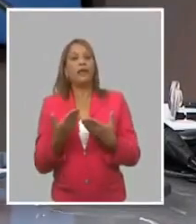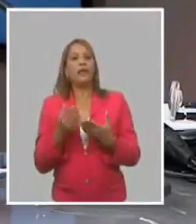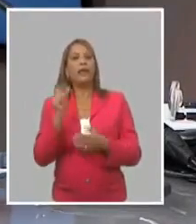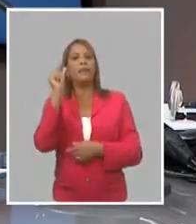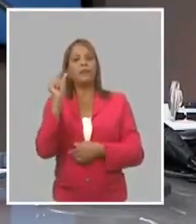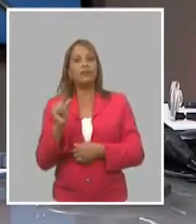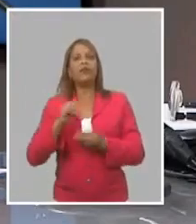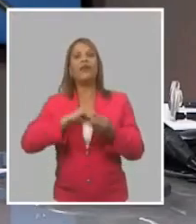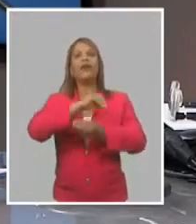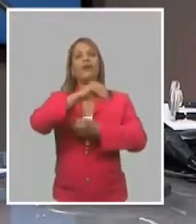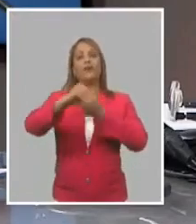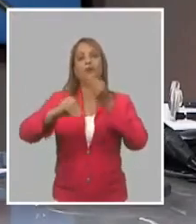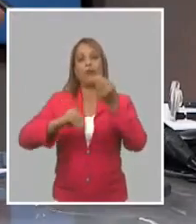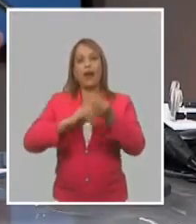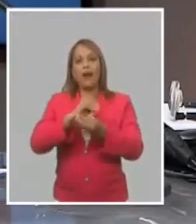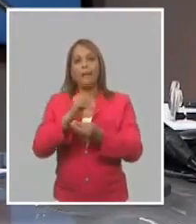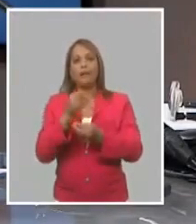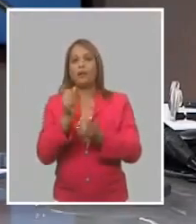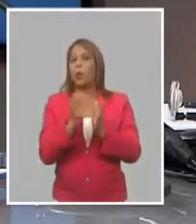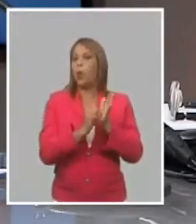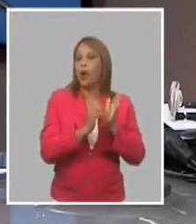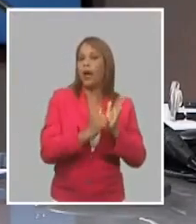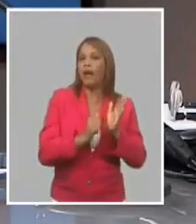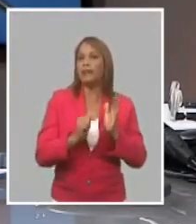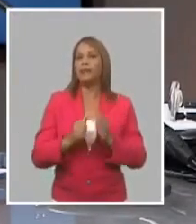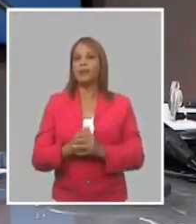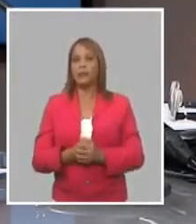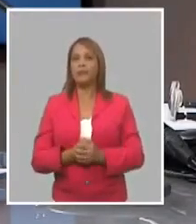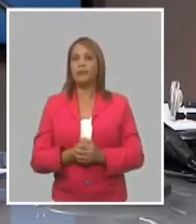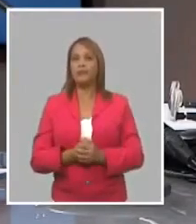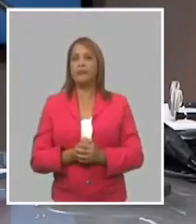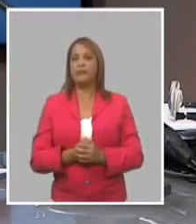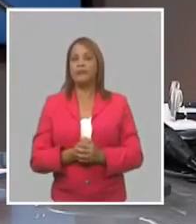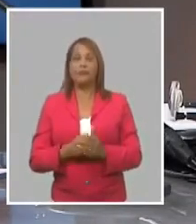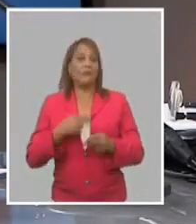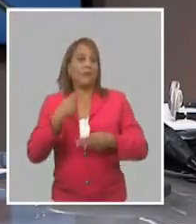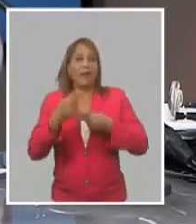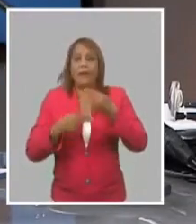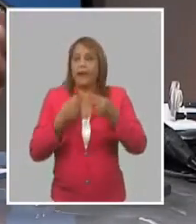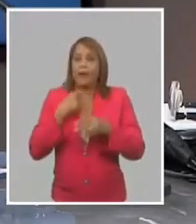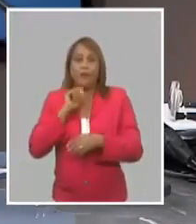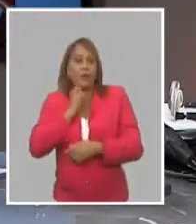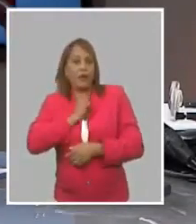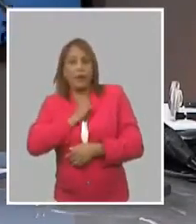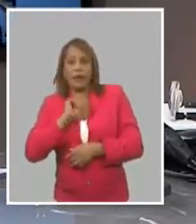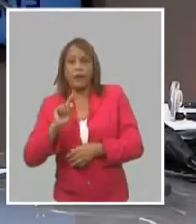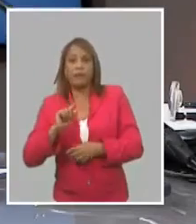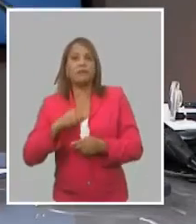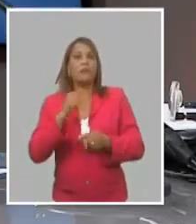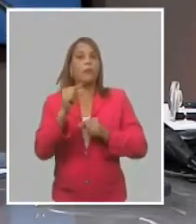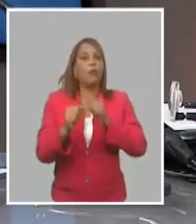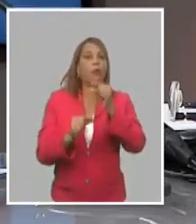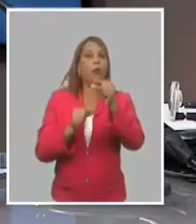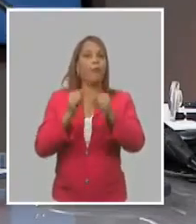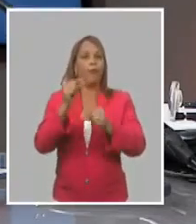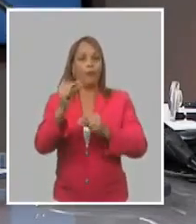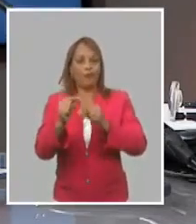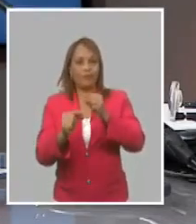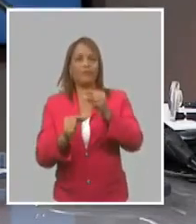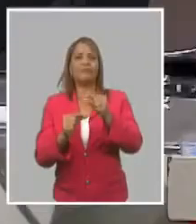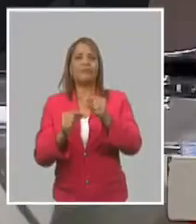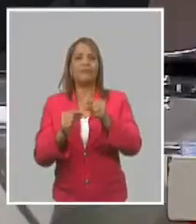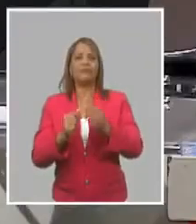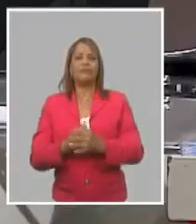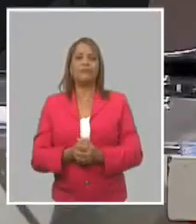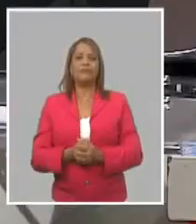lo cambien, lo gasten, hagan lo que más correcto entiendan. Es decir,